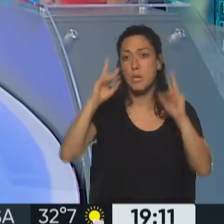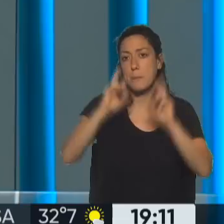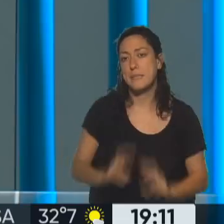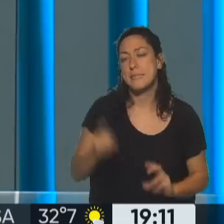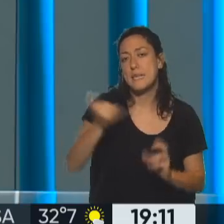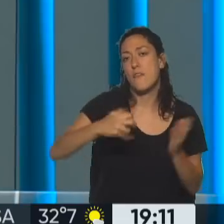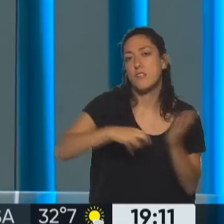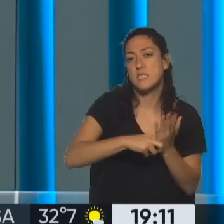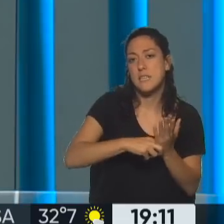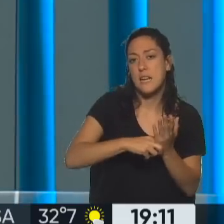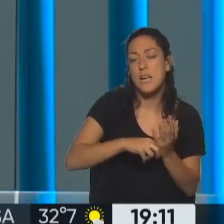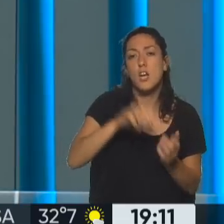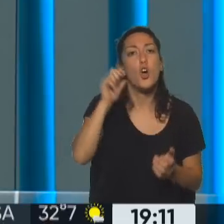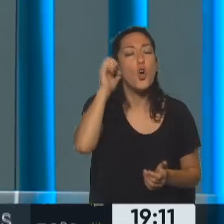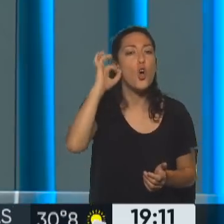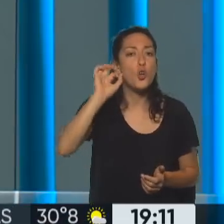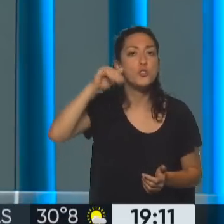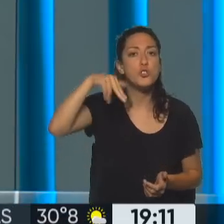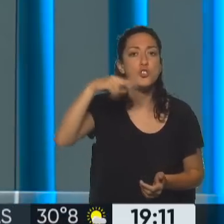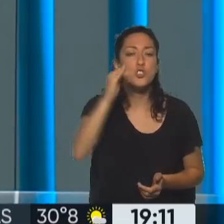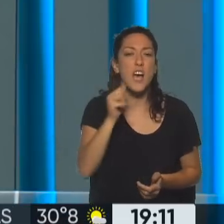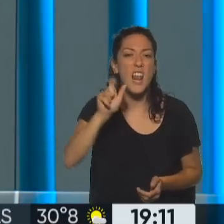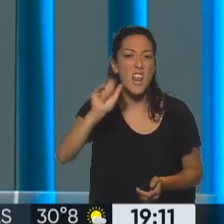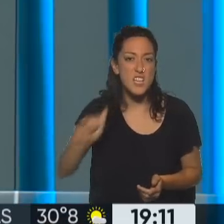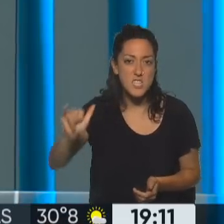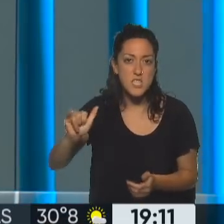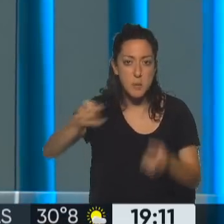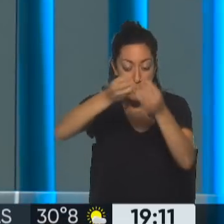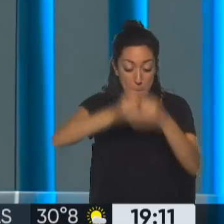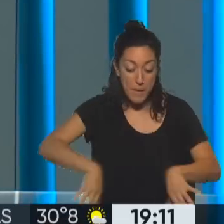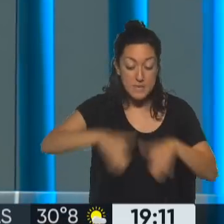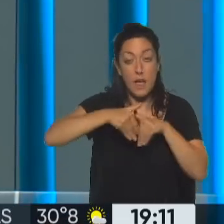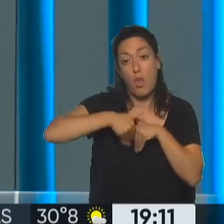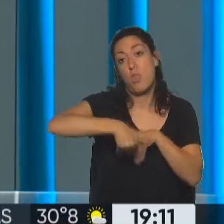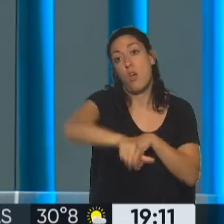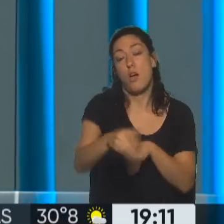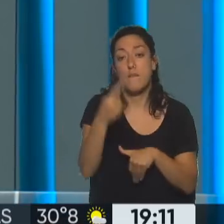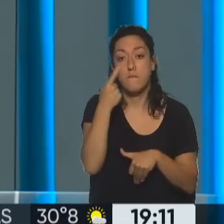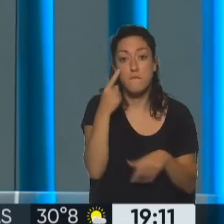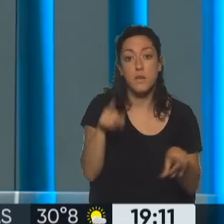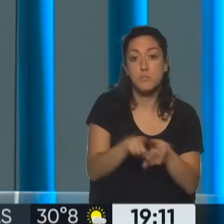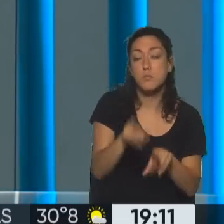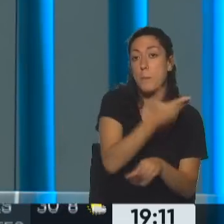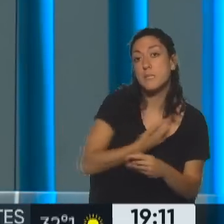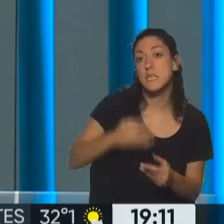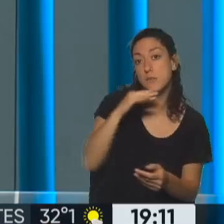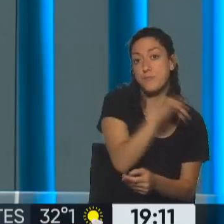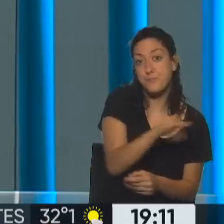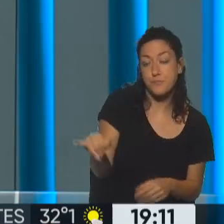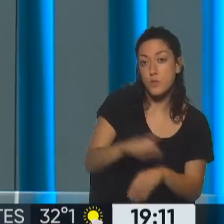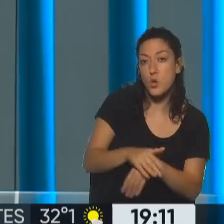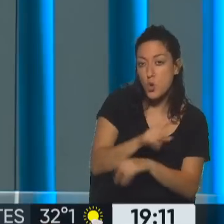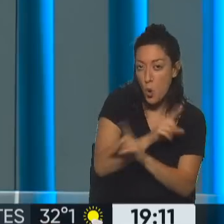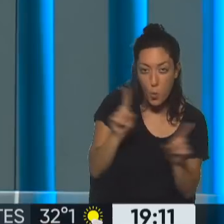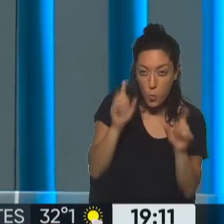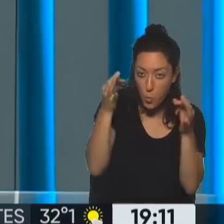en un fiscal que se llama Ramiro González, está apenas comenzando, pero sí, lo que se le imputa al presidente es incumplir